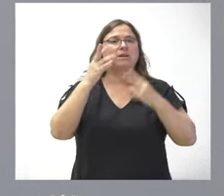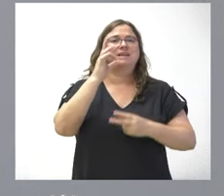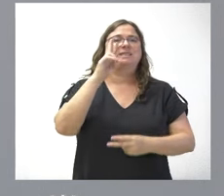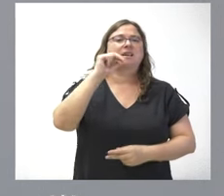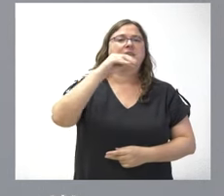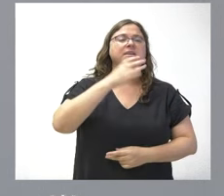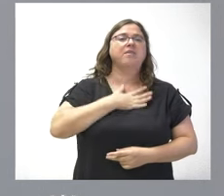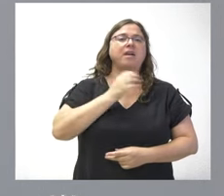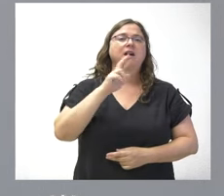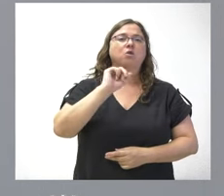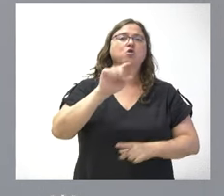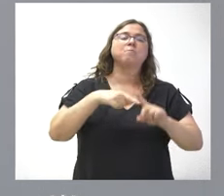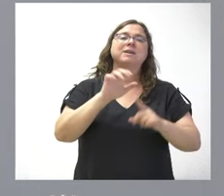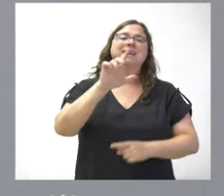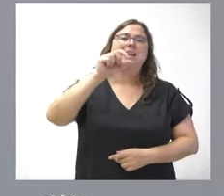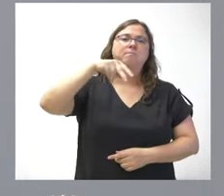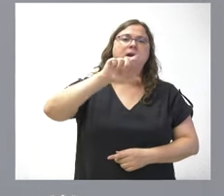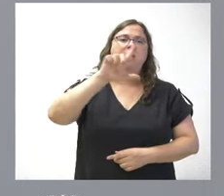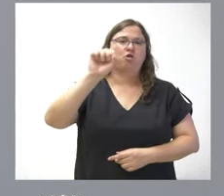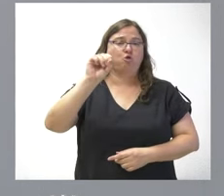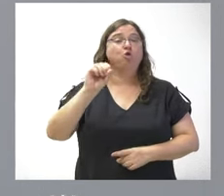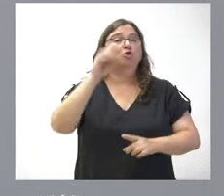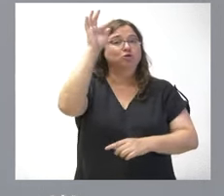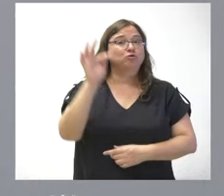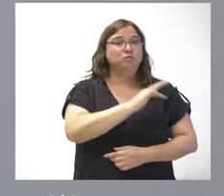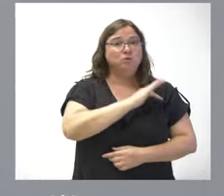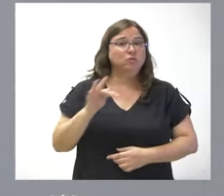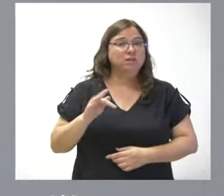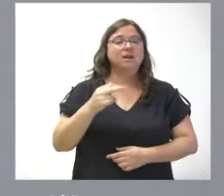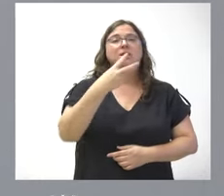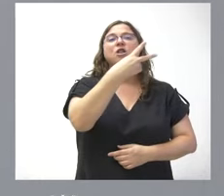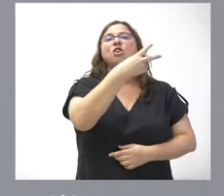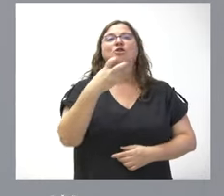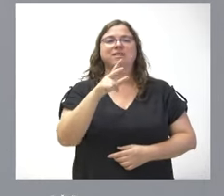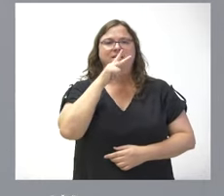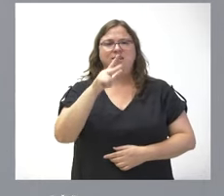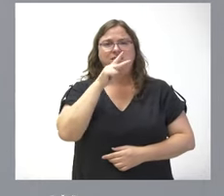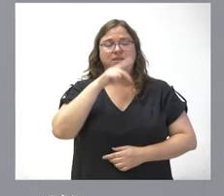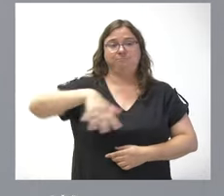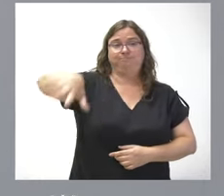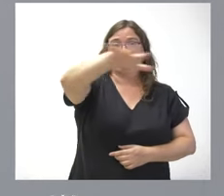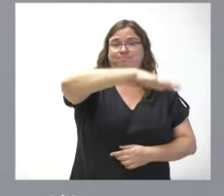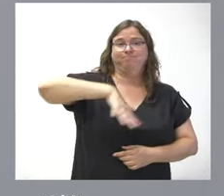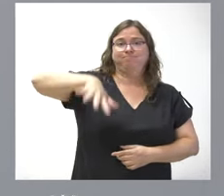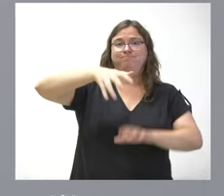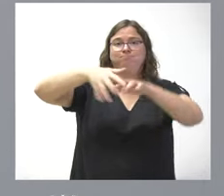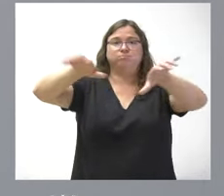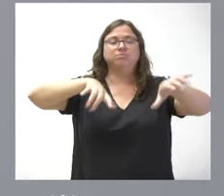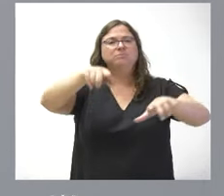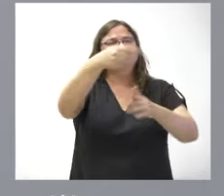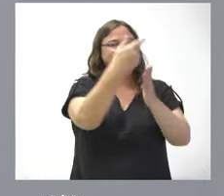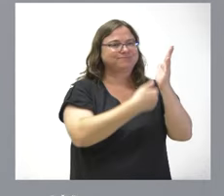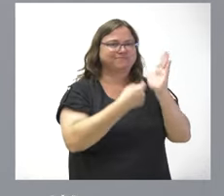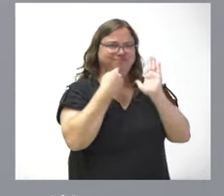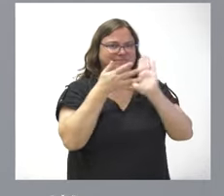Arroyo y el maillo el total que se afecta son 210 hectáreas distribuida en cada municipio tal y como tienen ustedes en la